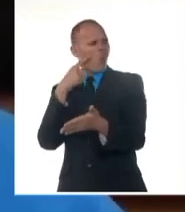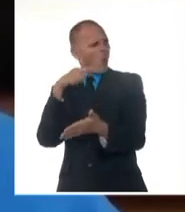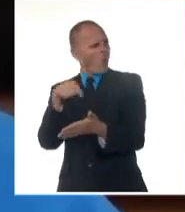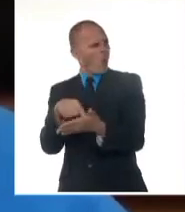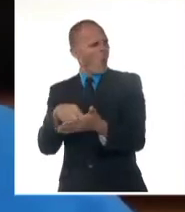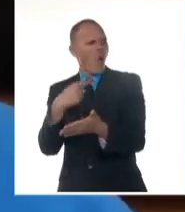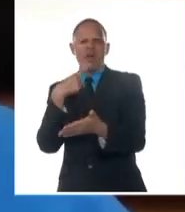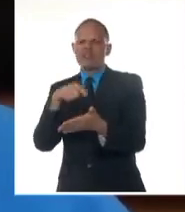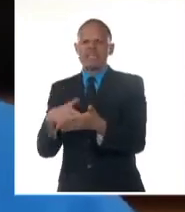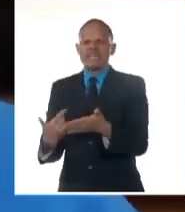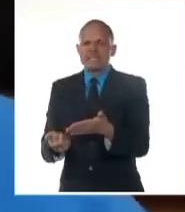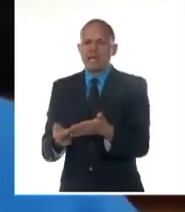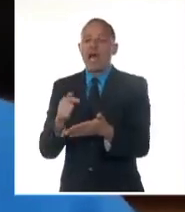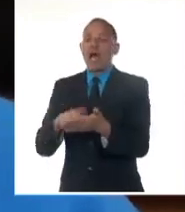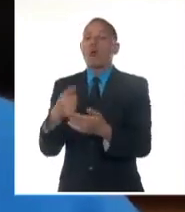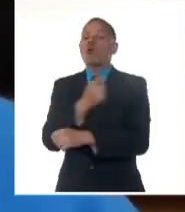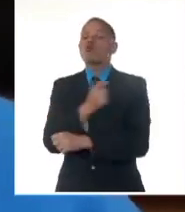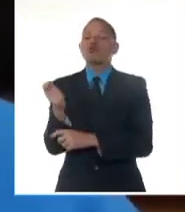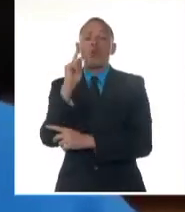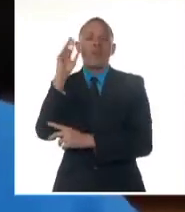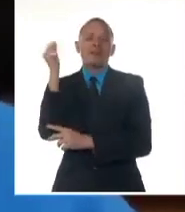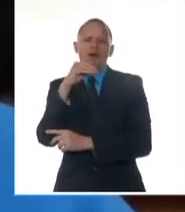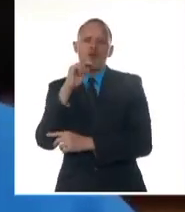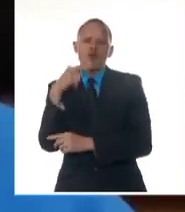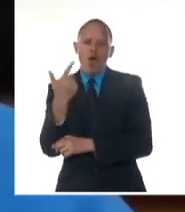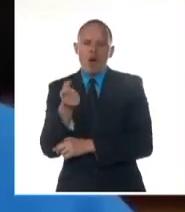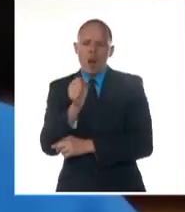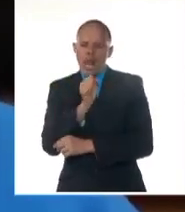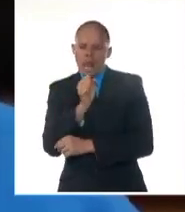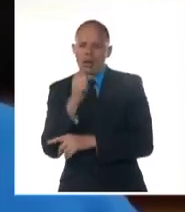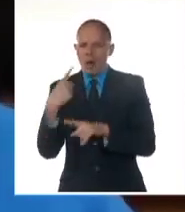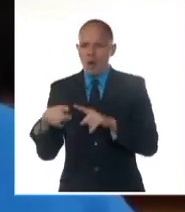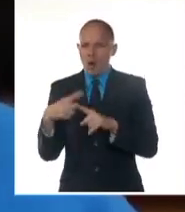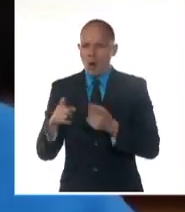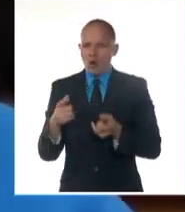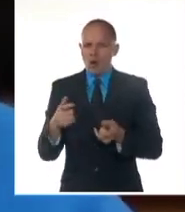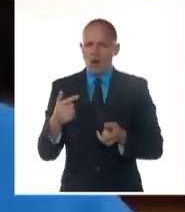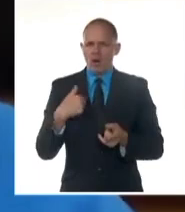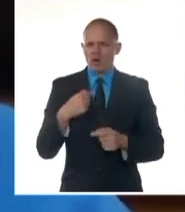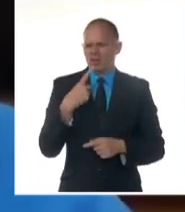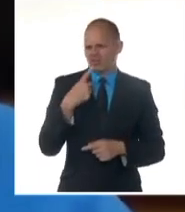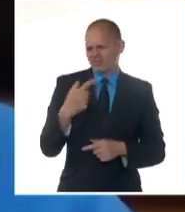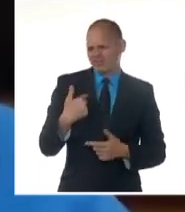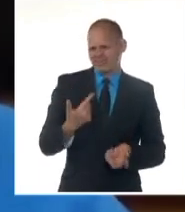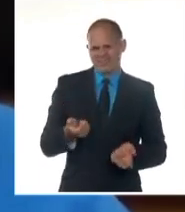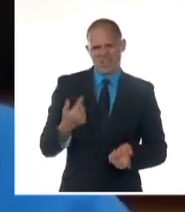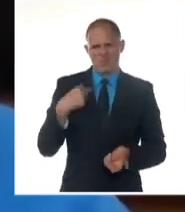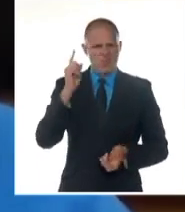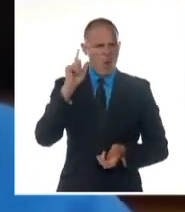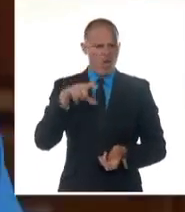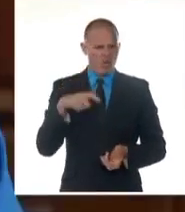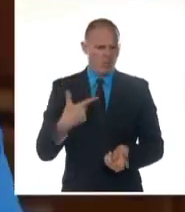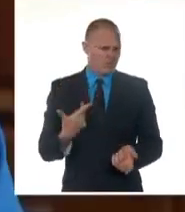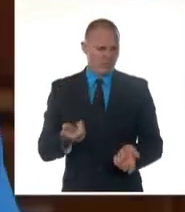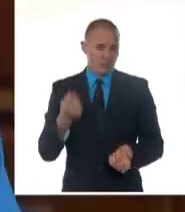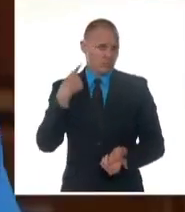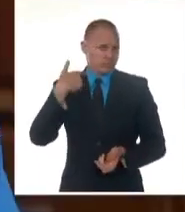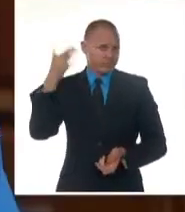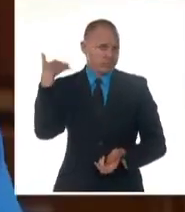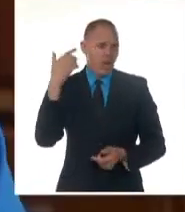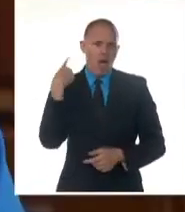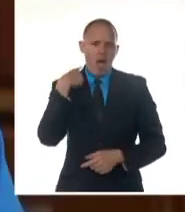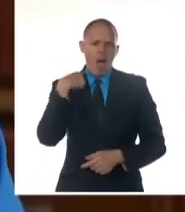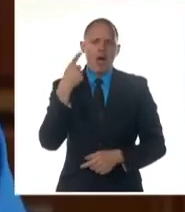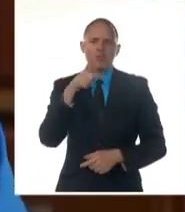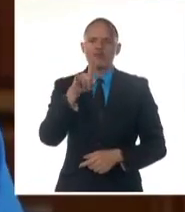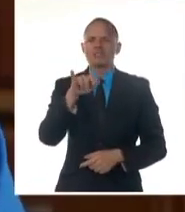La Habana, qué sé yo. Y digo, los guajiros no nos van a aceptar allá, estamos hablando del año 64, 65, por ahí. Vete,